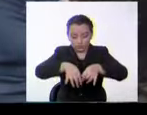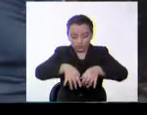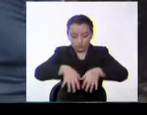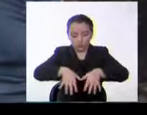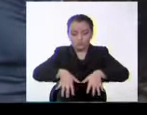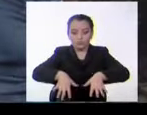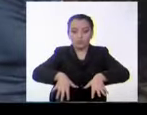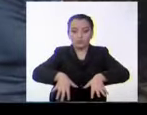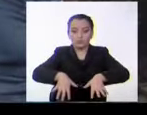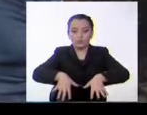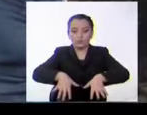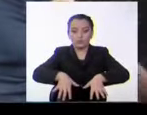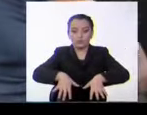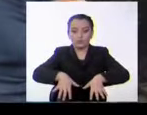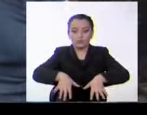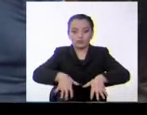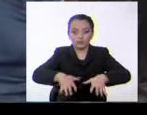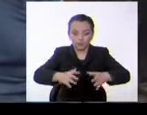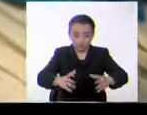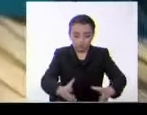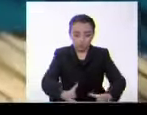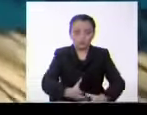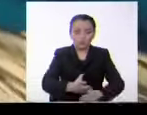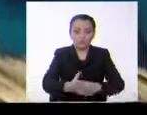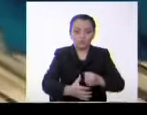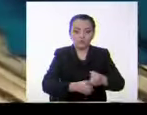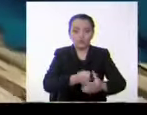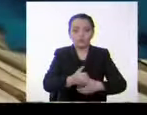después lo vuelven a recoger y hacen los rollos.